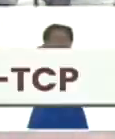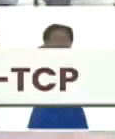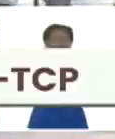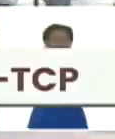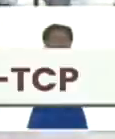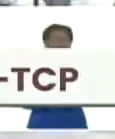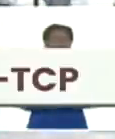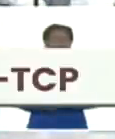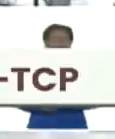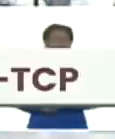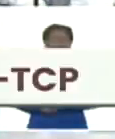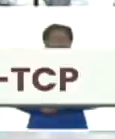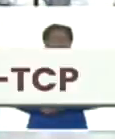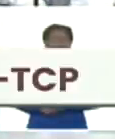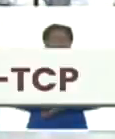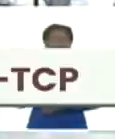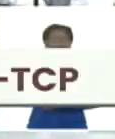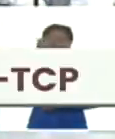Gracias.